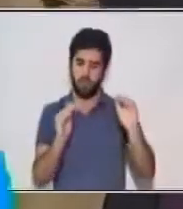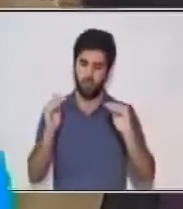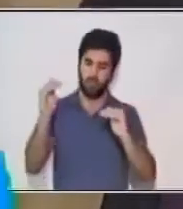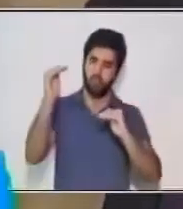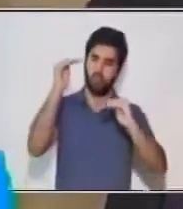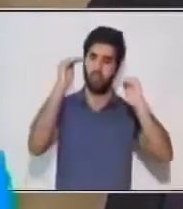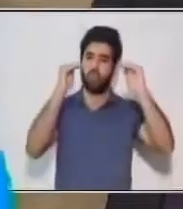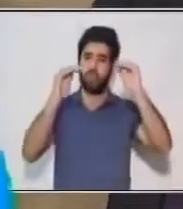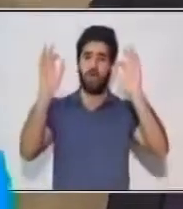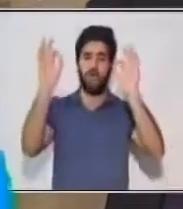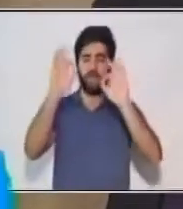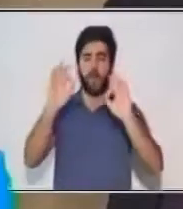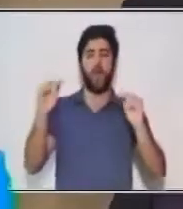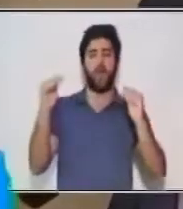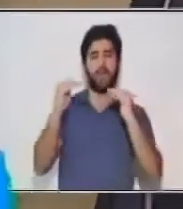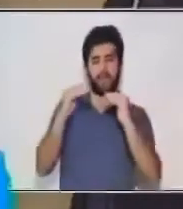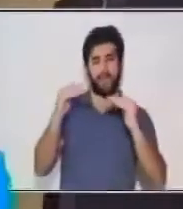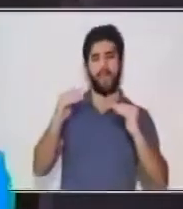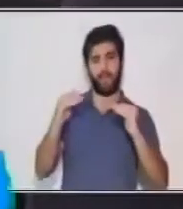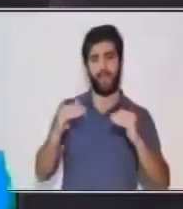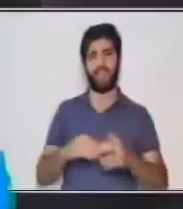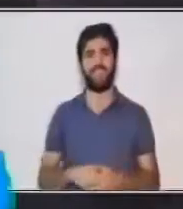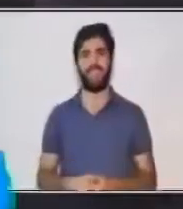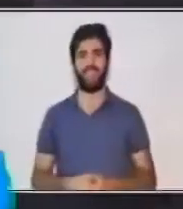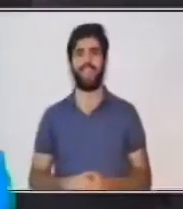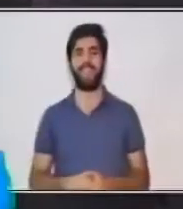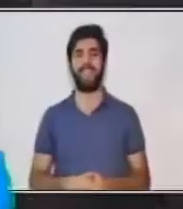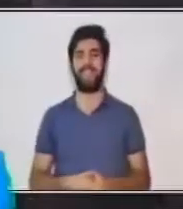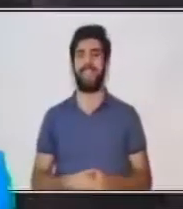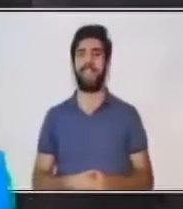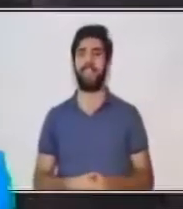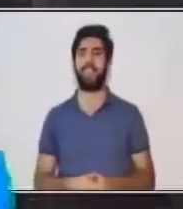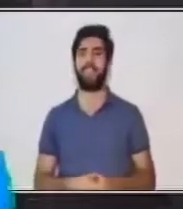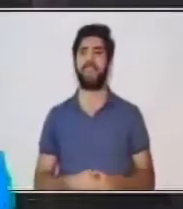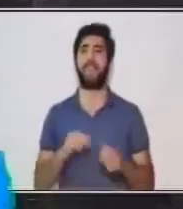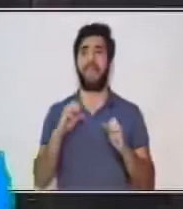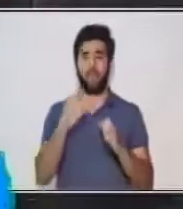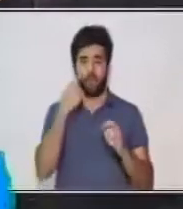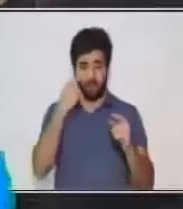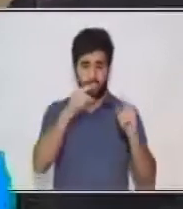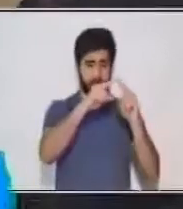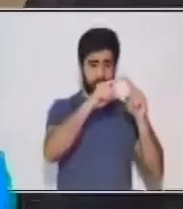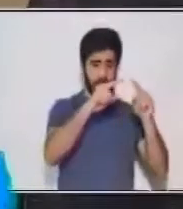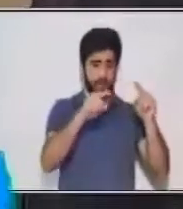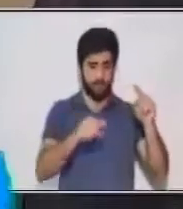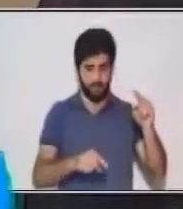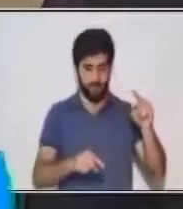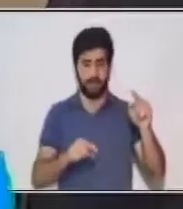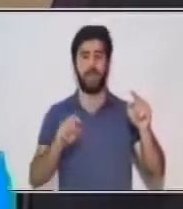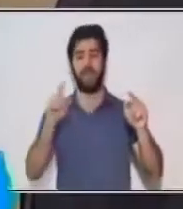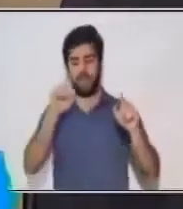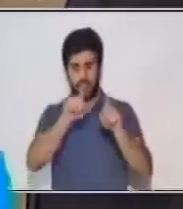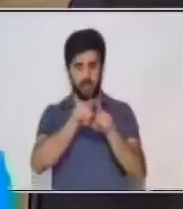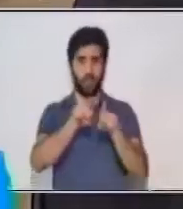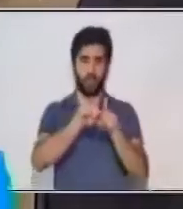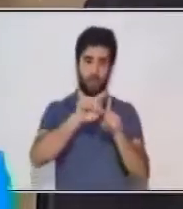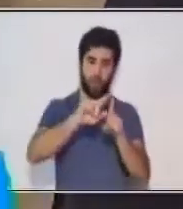porque representan hipérbolas. Entonces la gráfica del otro lado va a ser así.